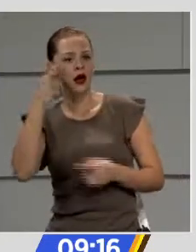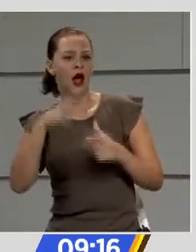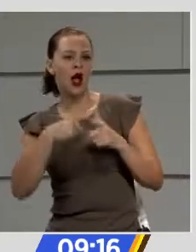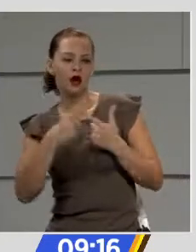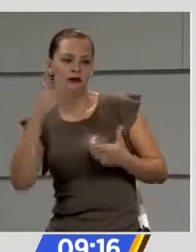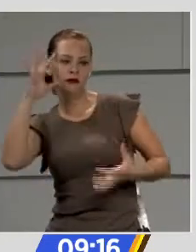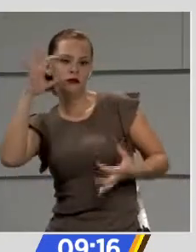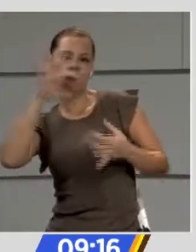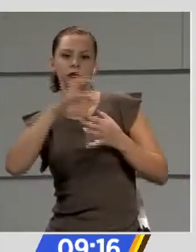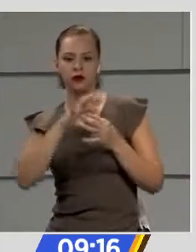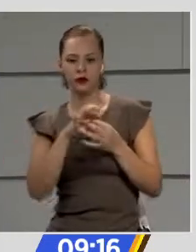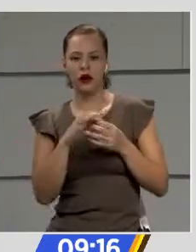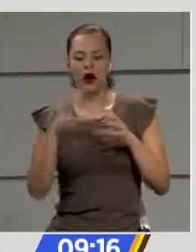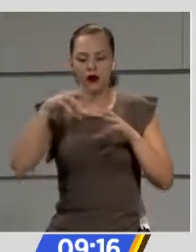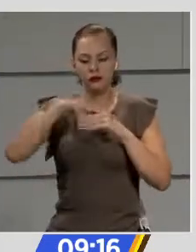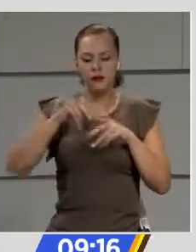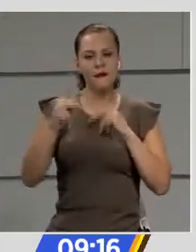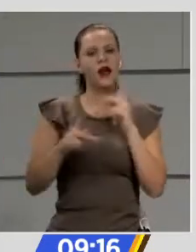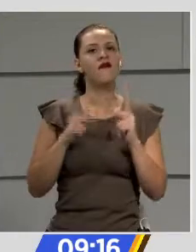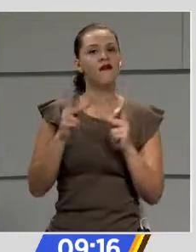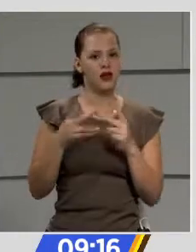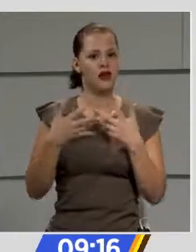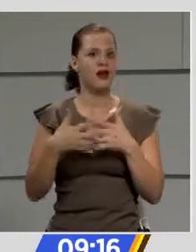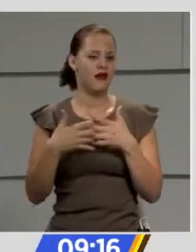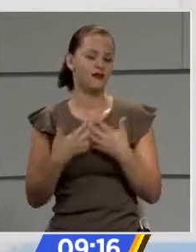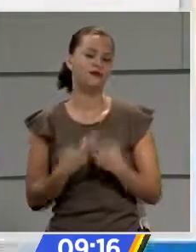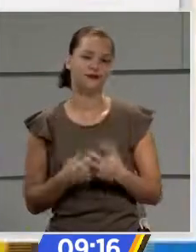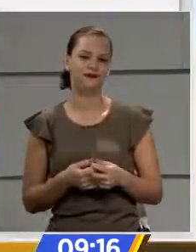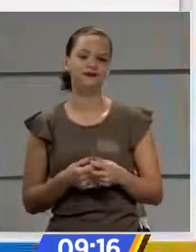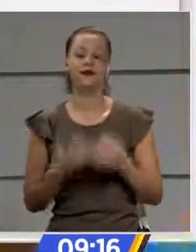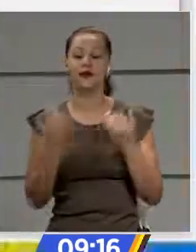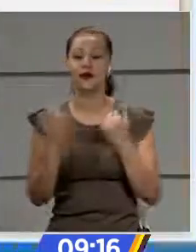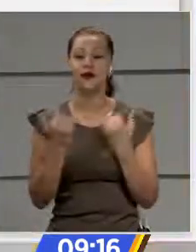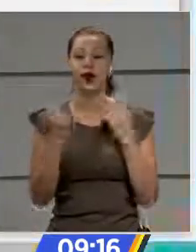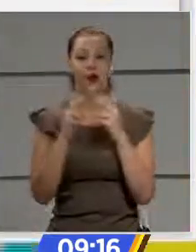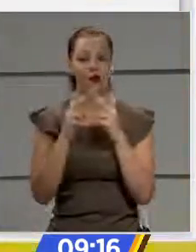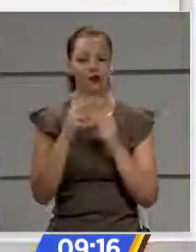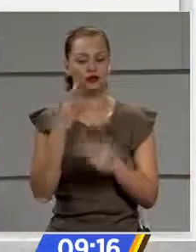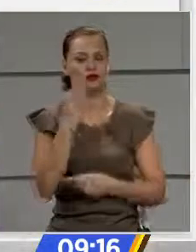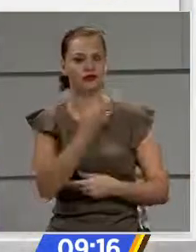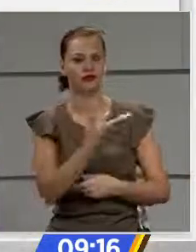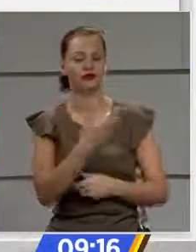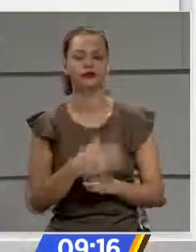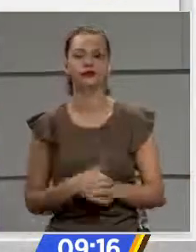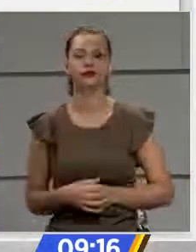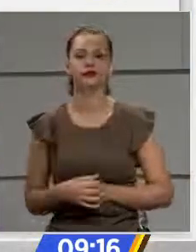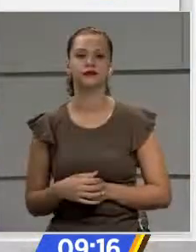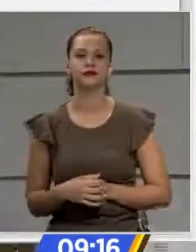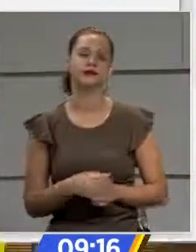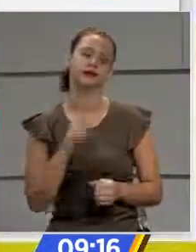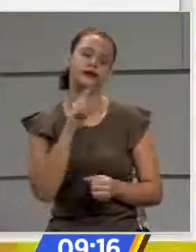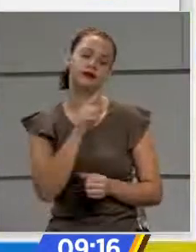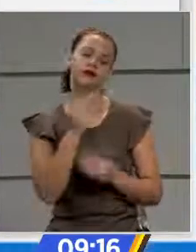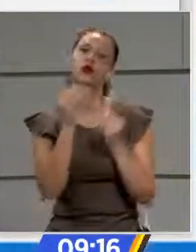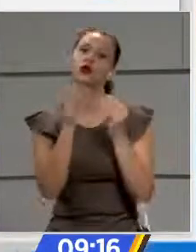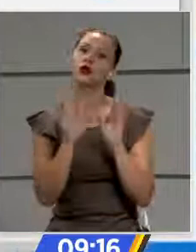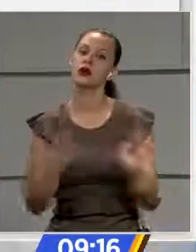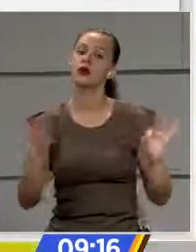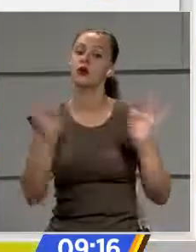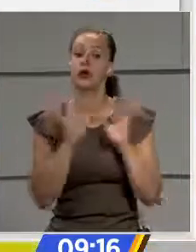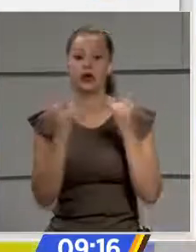un... Somos una máquina muy perfecta. Muy importantes, muy bien. Exactamente. Vamos a conocer estas. Y esos son súper importantes. Y en